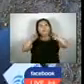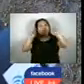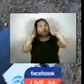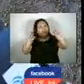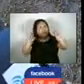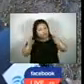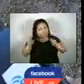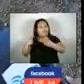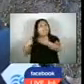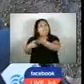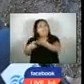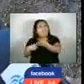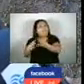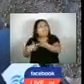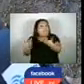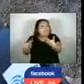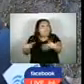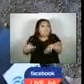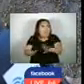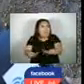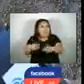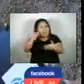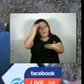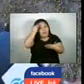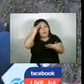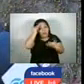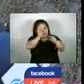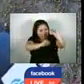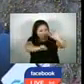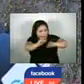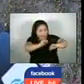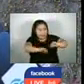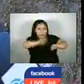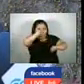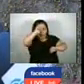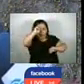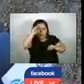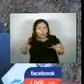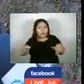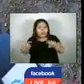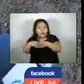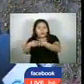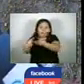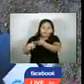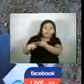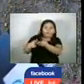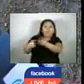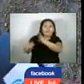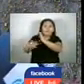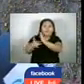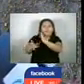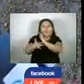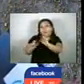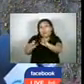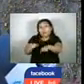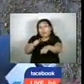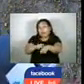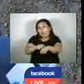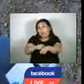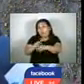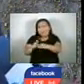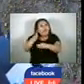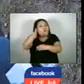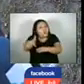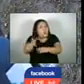luego hemos conformado la hoja de ruta que sigue ya en una mesa técnica que se puede ir a corto, mediano y a